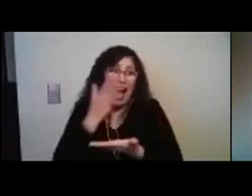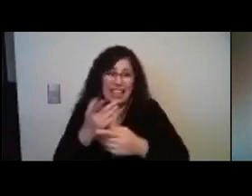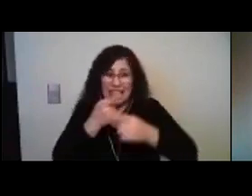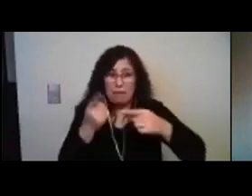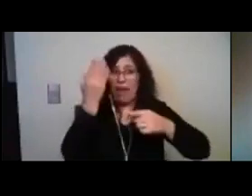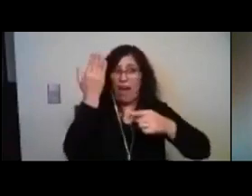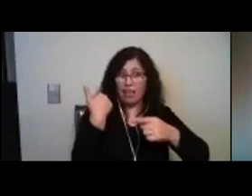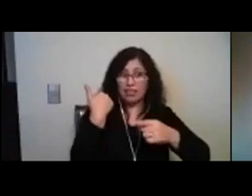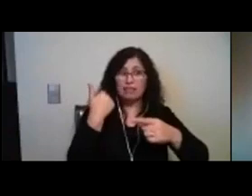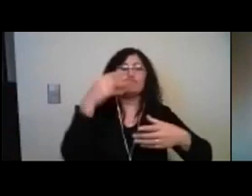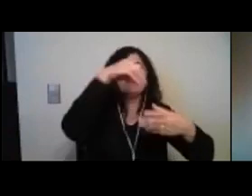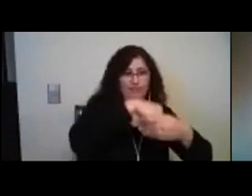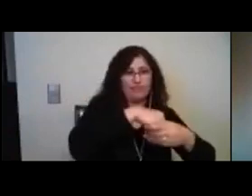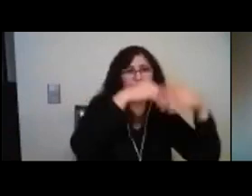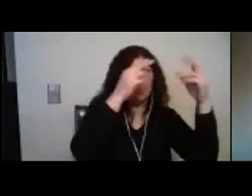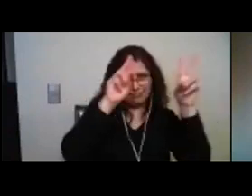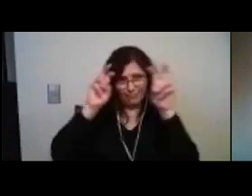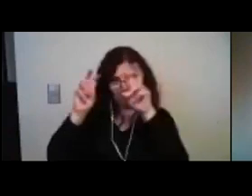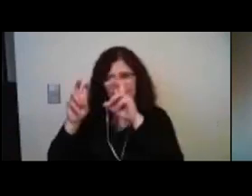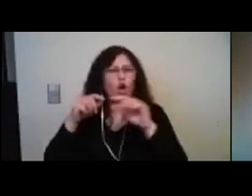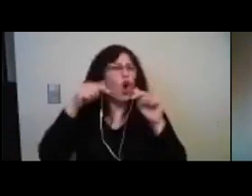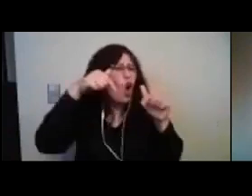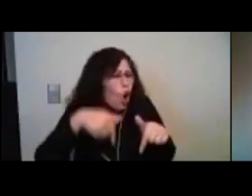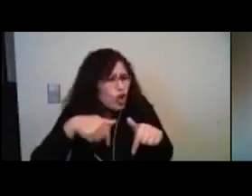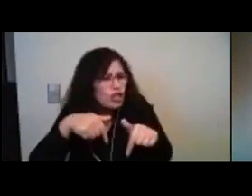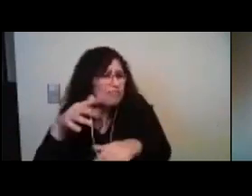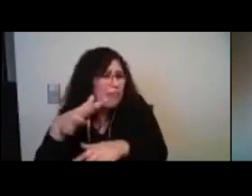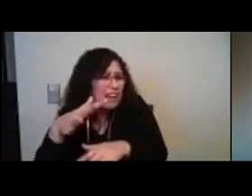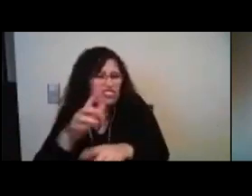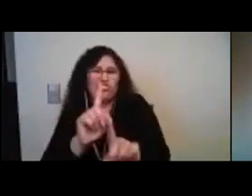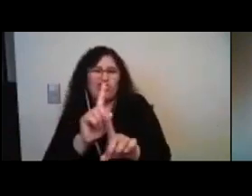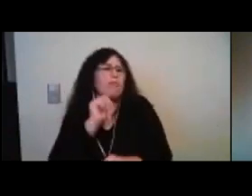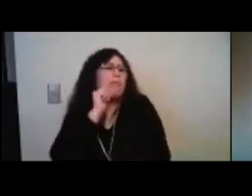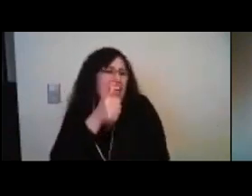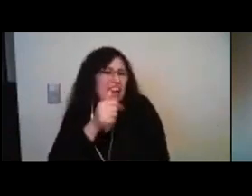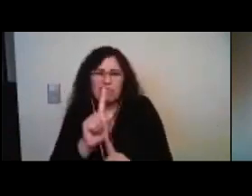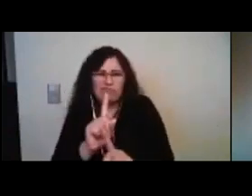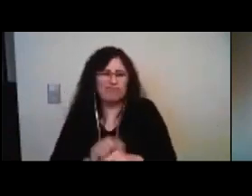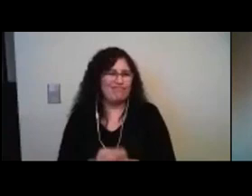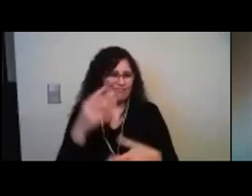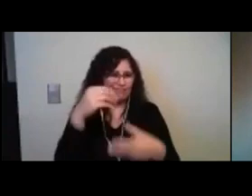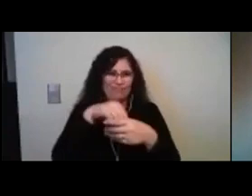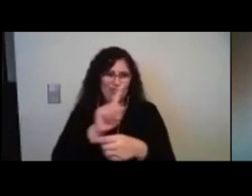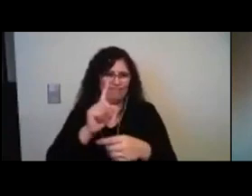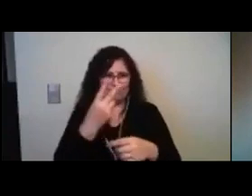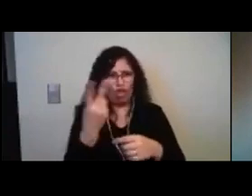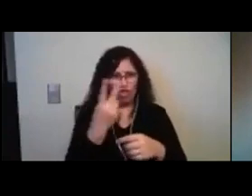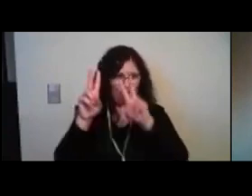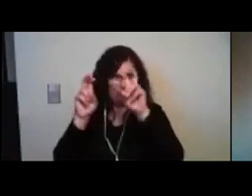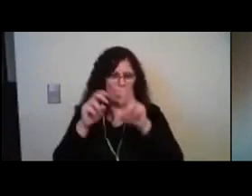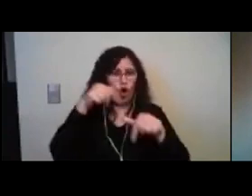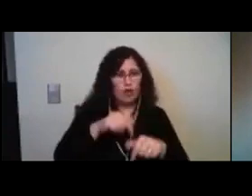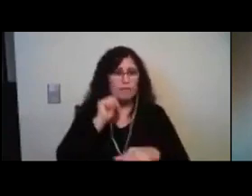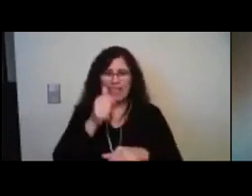entra. Lo del día, lo del miércoles, que ya es mañana, ya no. ¿Ya?